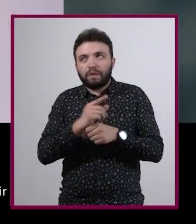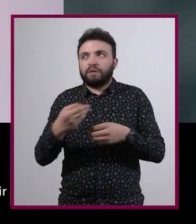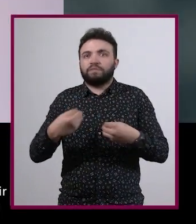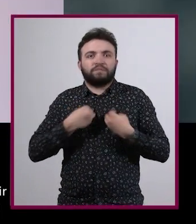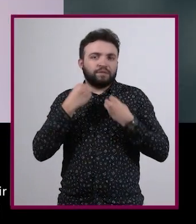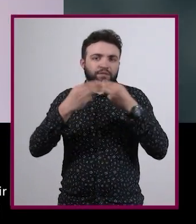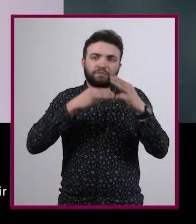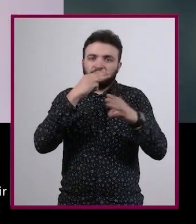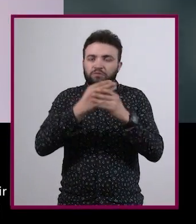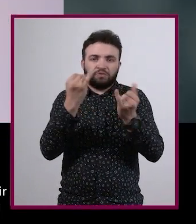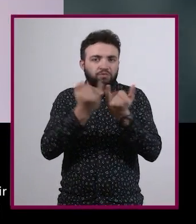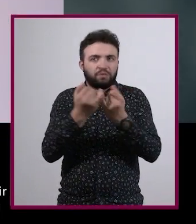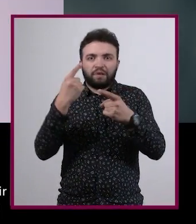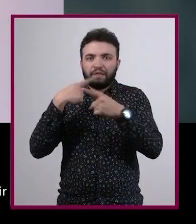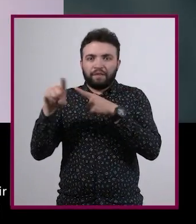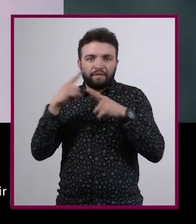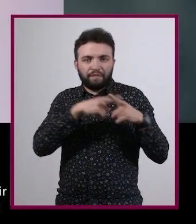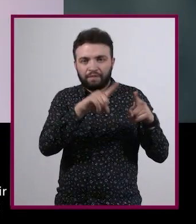planeta,